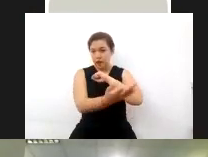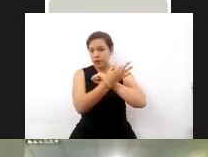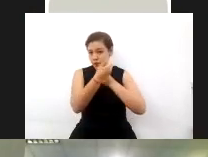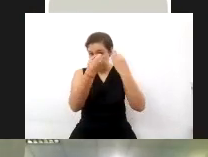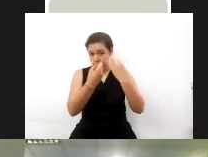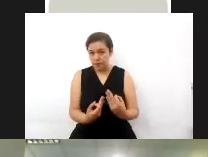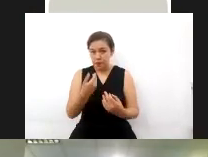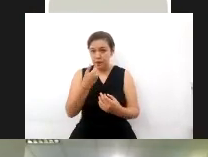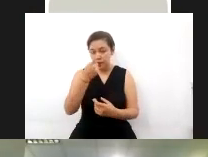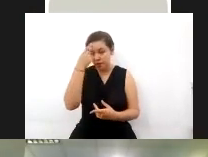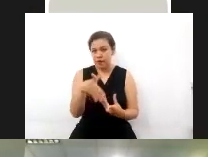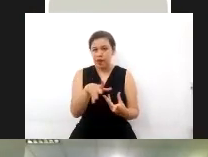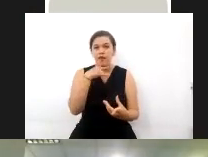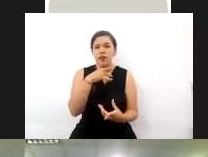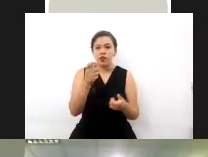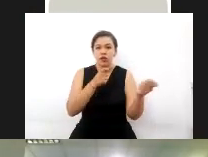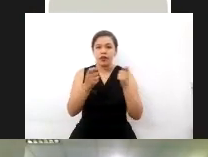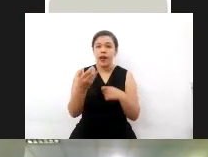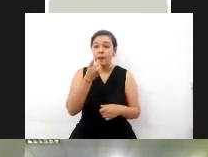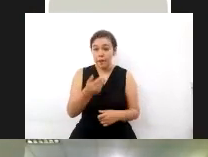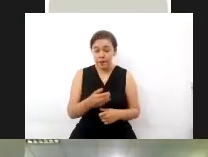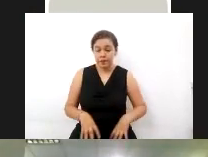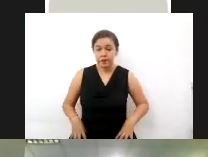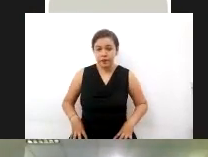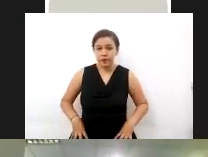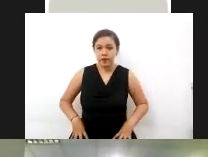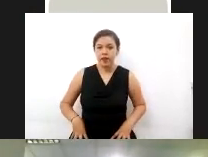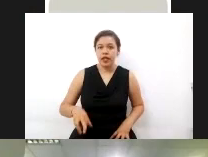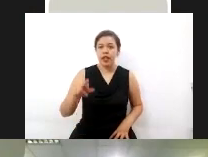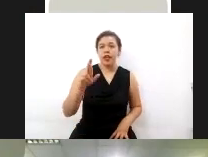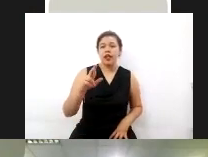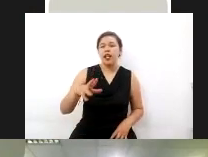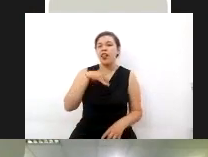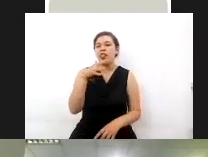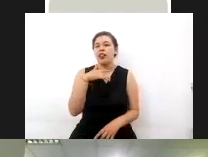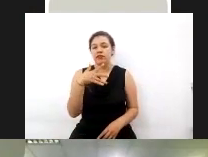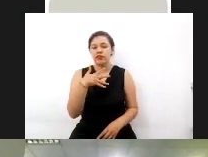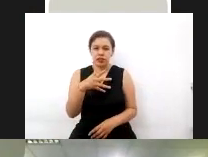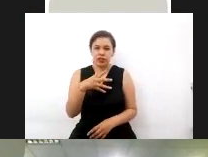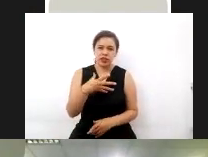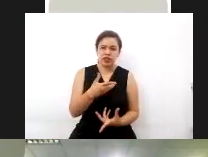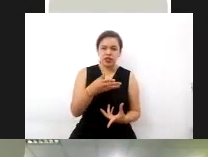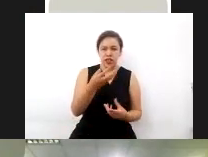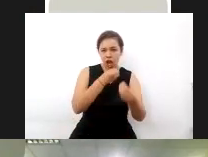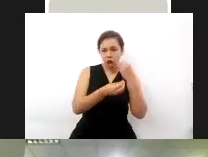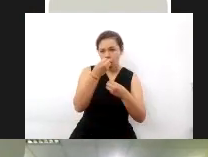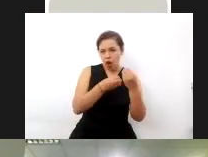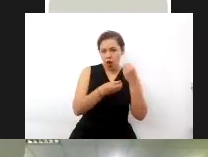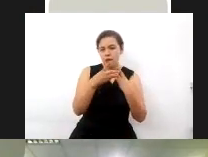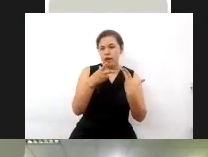manejar este tipo de residuos. Los residuos orgánicos, pues ustedes ya los conocen, son los residuos de comida o de